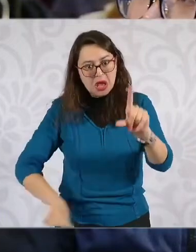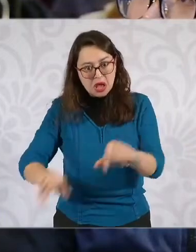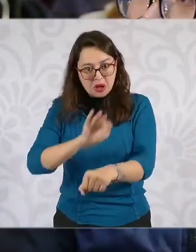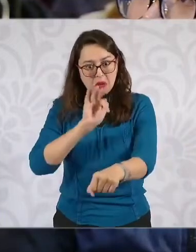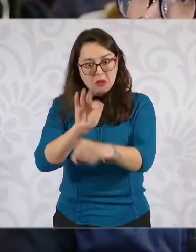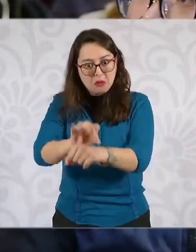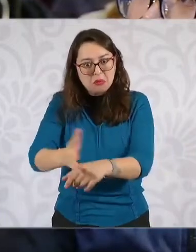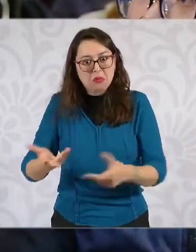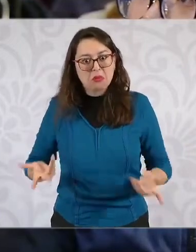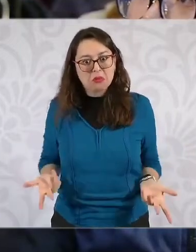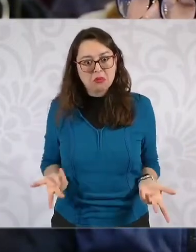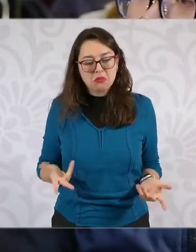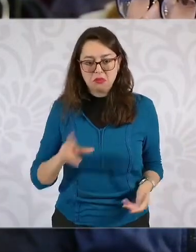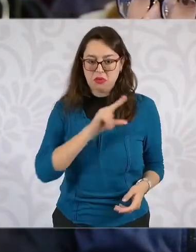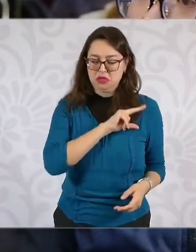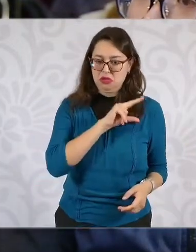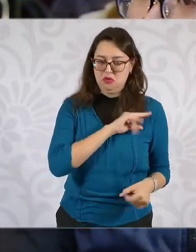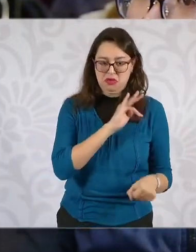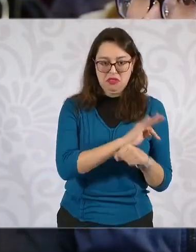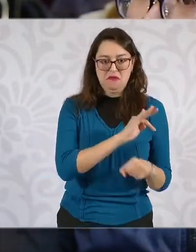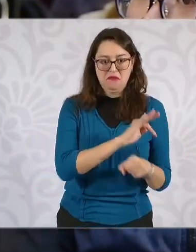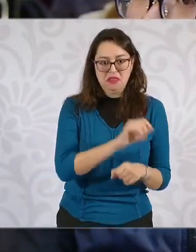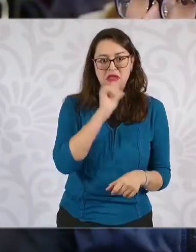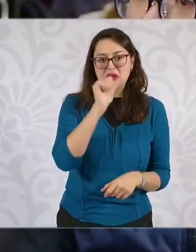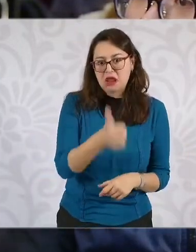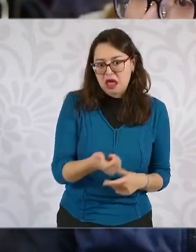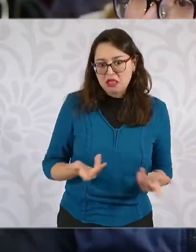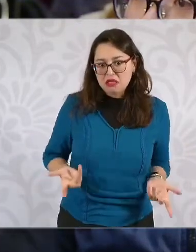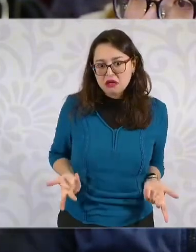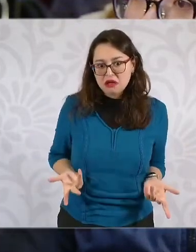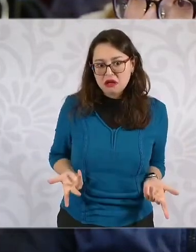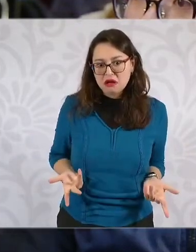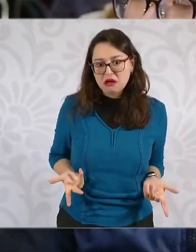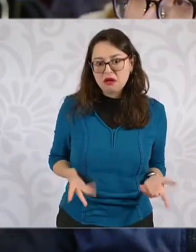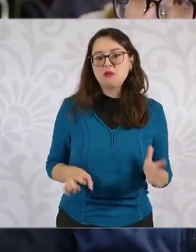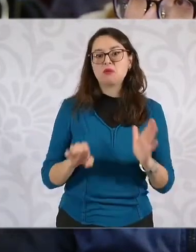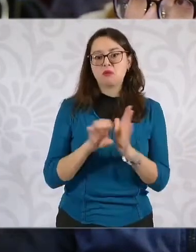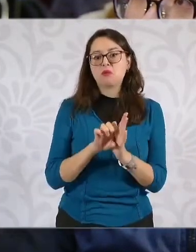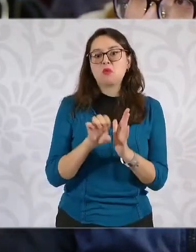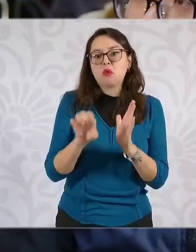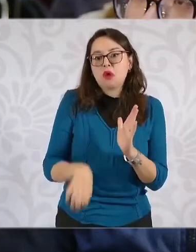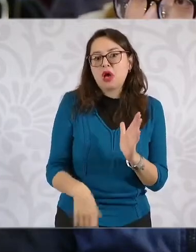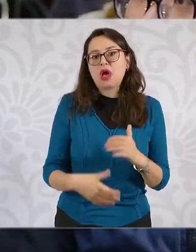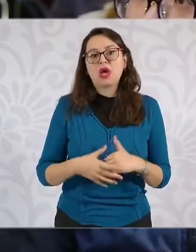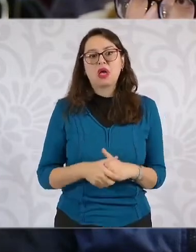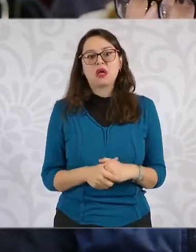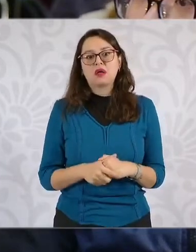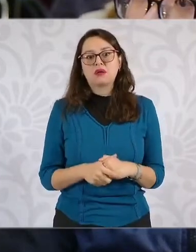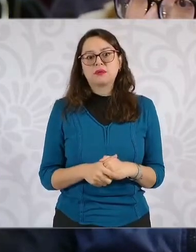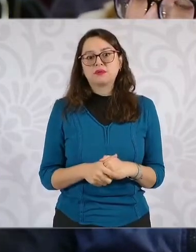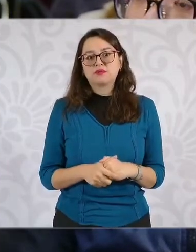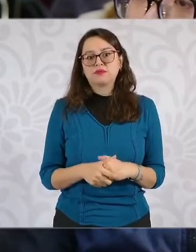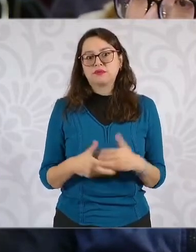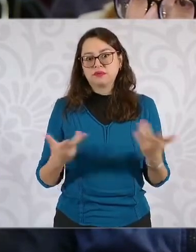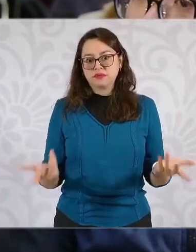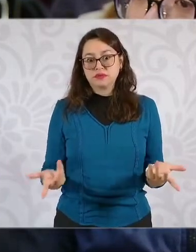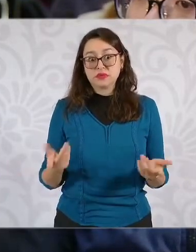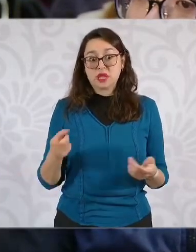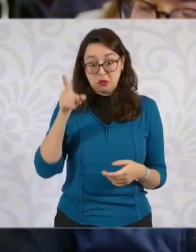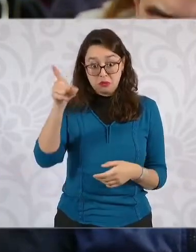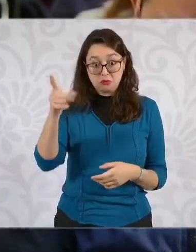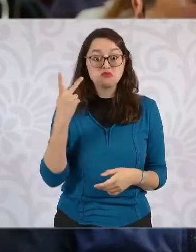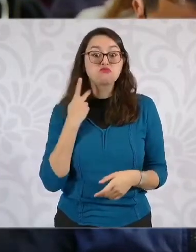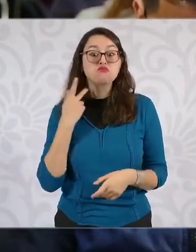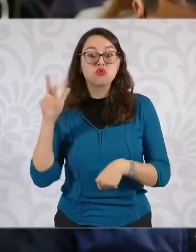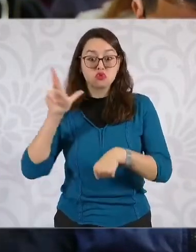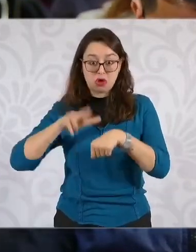Que no quede impune el Partido Acción Nacional, Genaro García Luna ni Felipe Calderón. Hay que decirlo